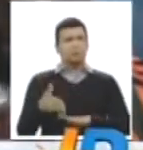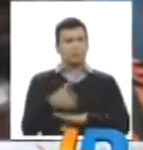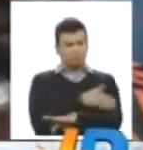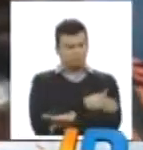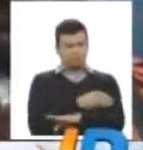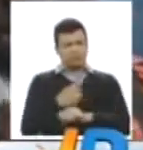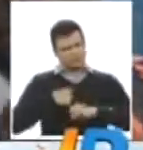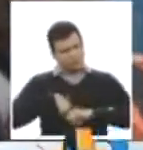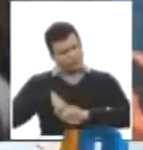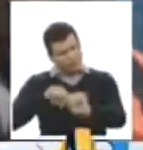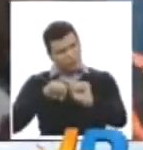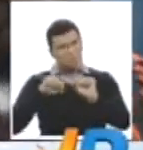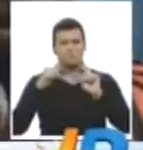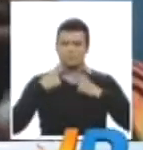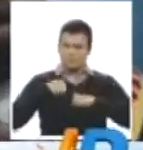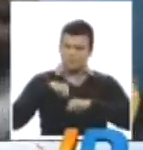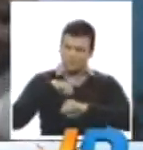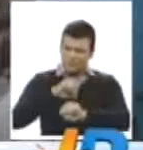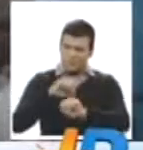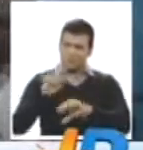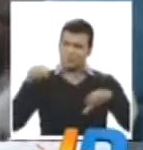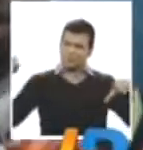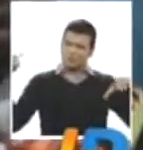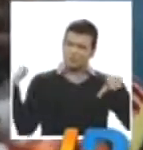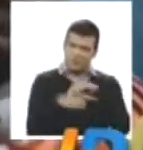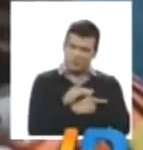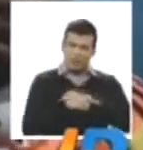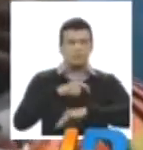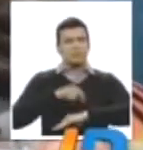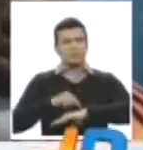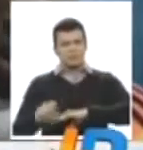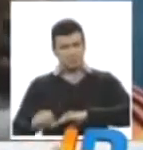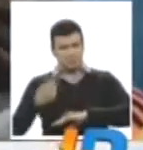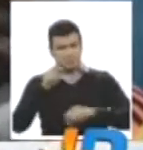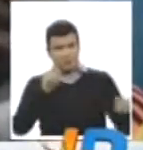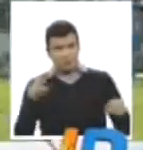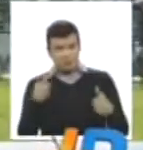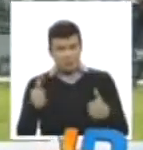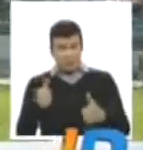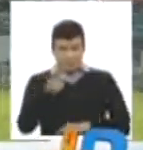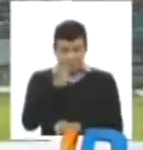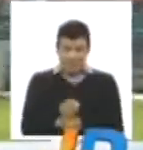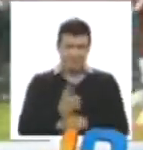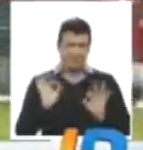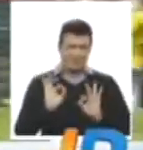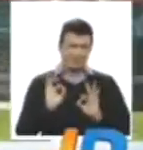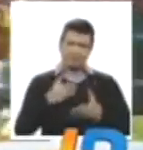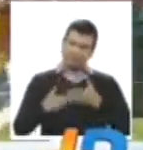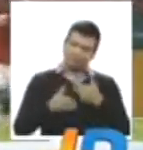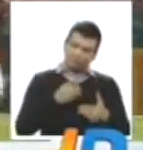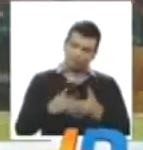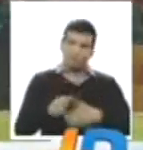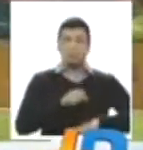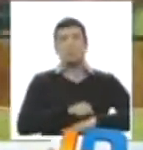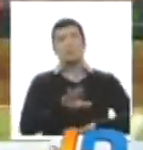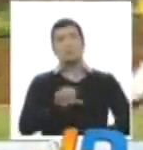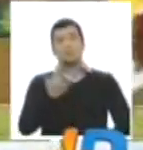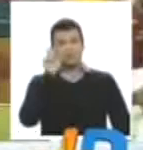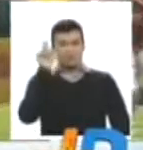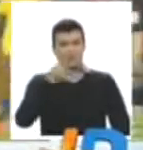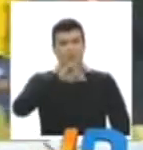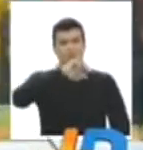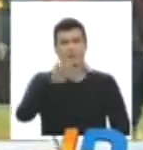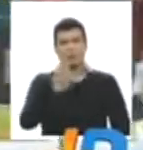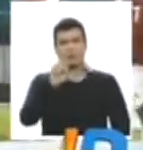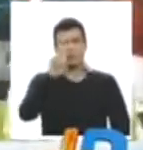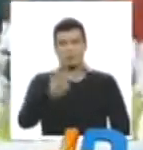creo que intentamos hacer los goles en los primeros minutos, las cosas no se dieron de la mejor manera. En el minuto 50, Cuadrado fue expulsado en una